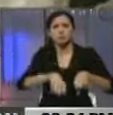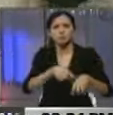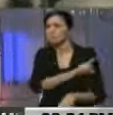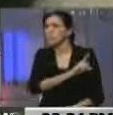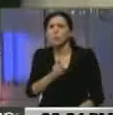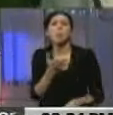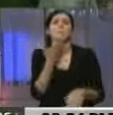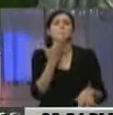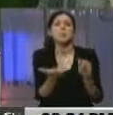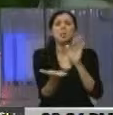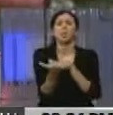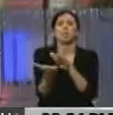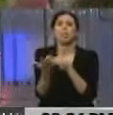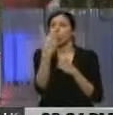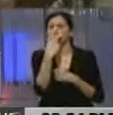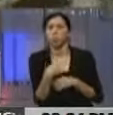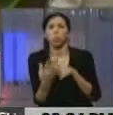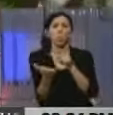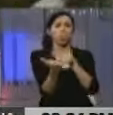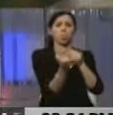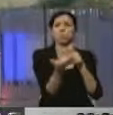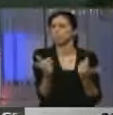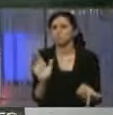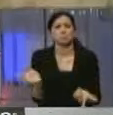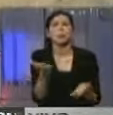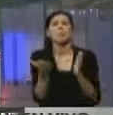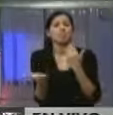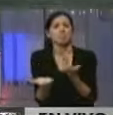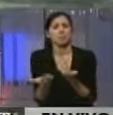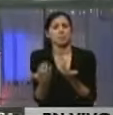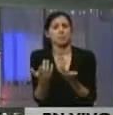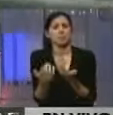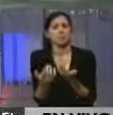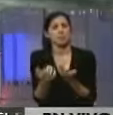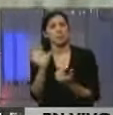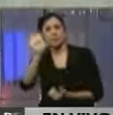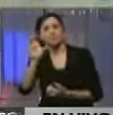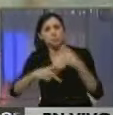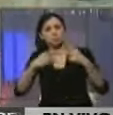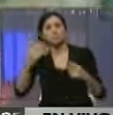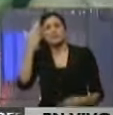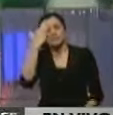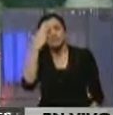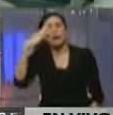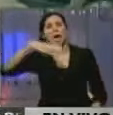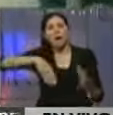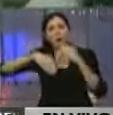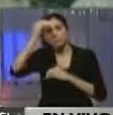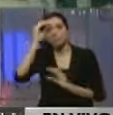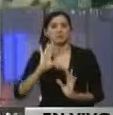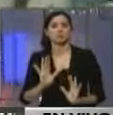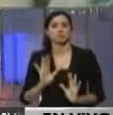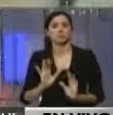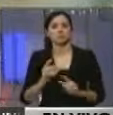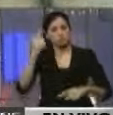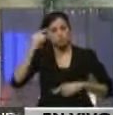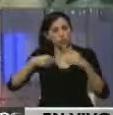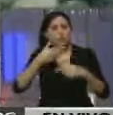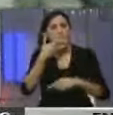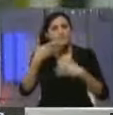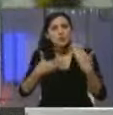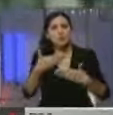mendigos. País productivo que sabrá, como estamos aprendiendo y sabiendo hacer todos los días cada vez